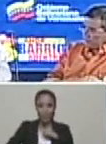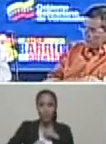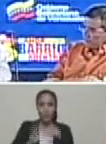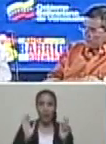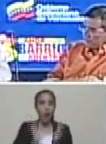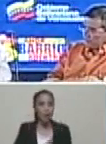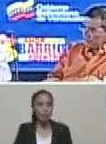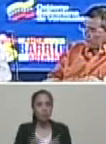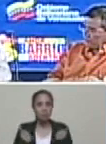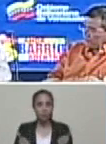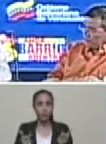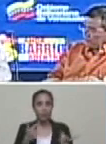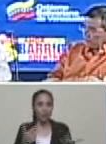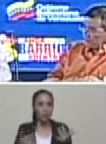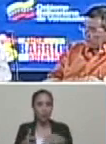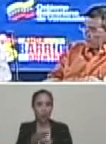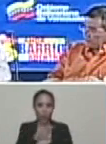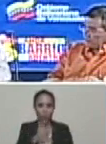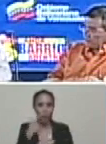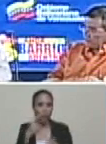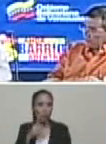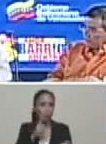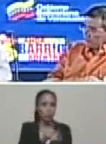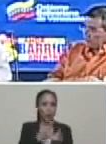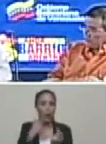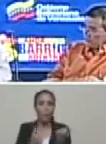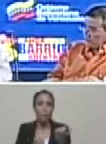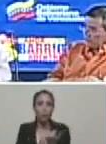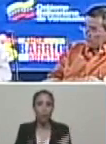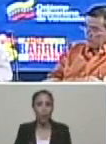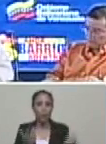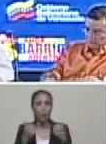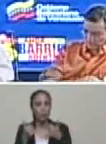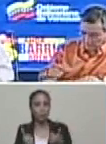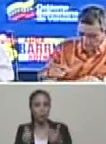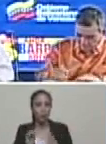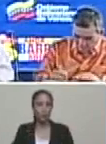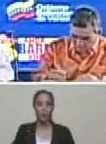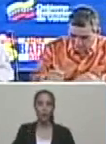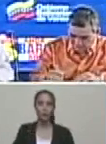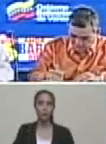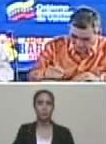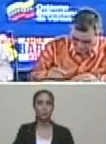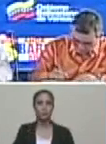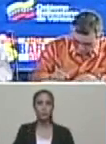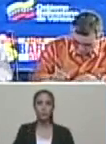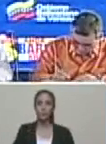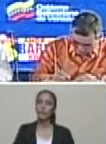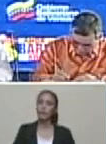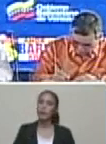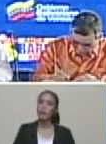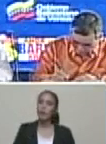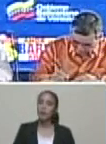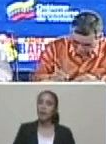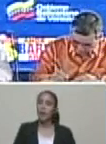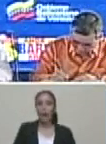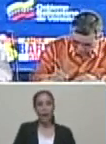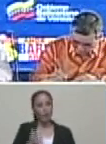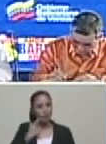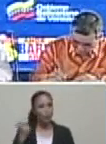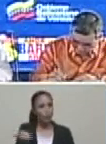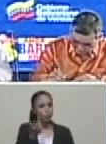sociedad vaya todo, que el gobierno vaya todo, que las misiones sociales vayamos todos, Aristóbulo, a buscar a esa